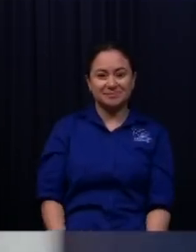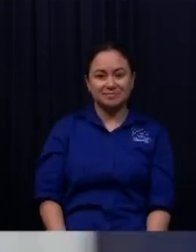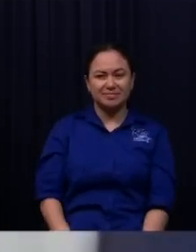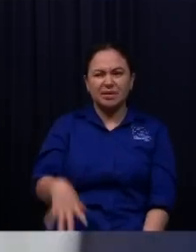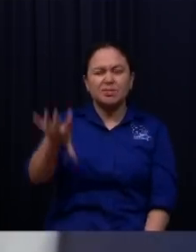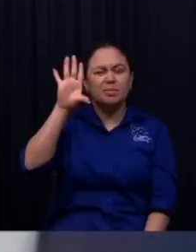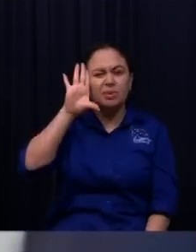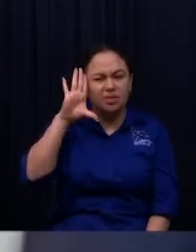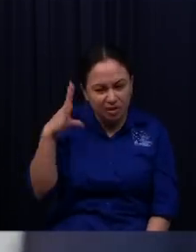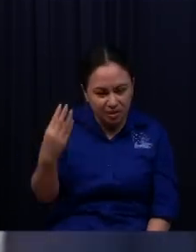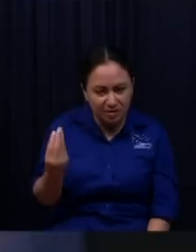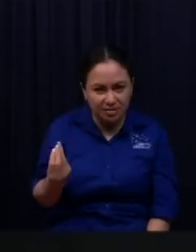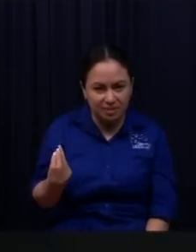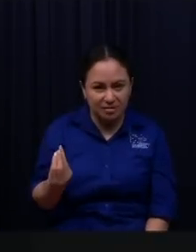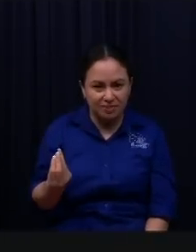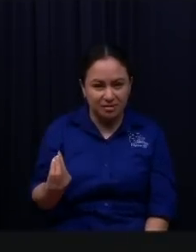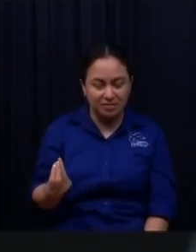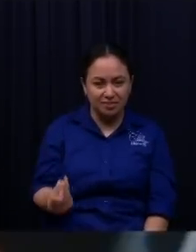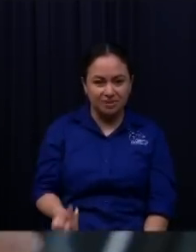razón?